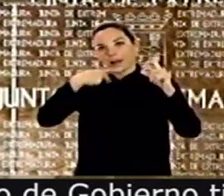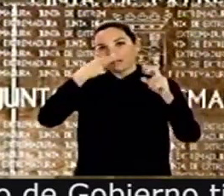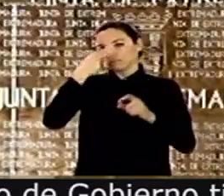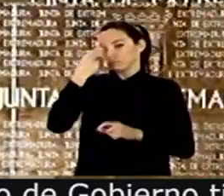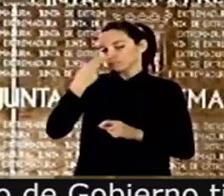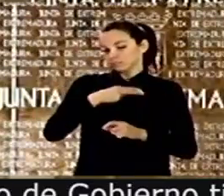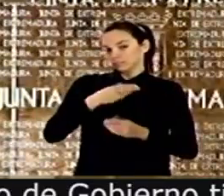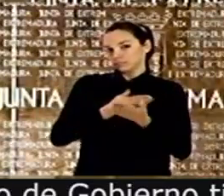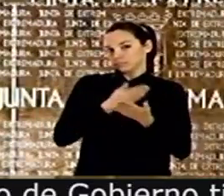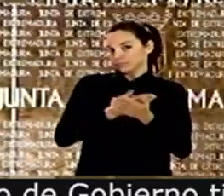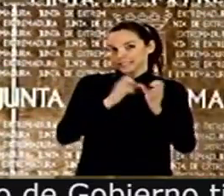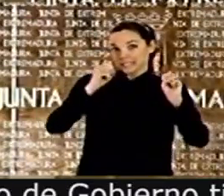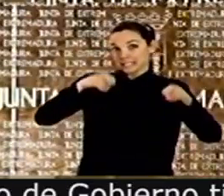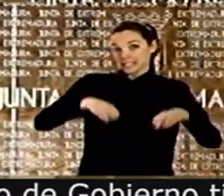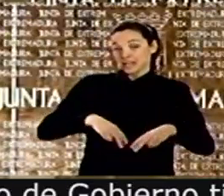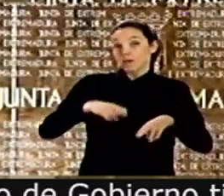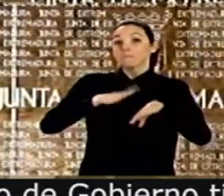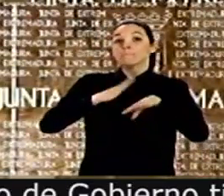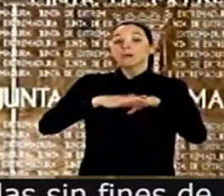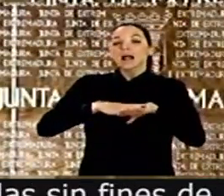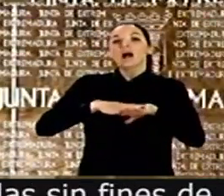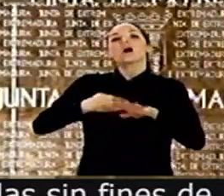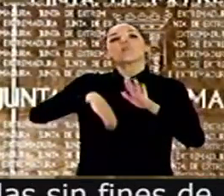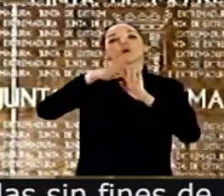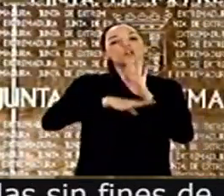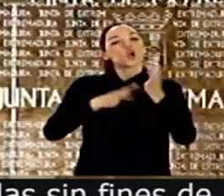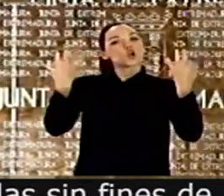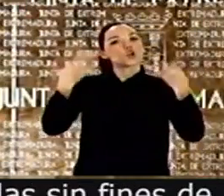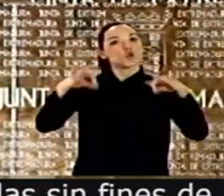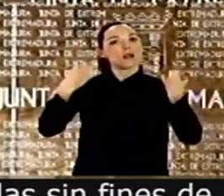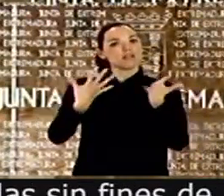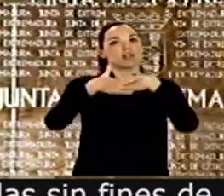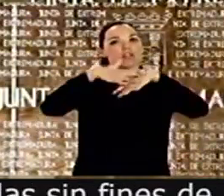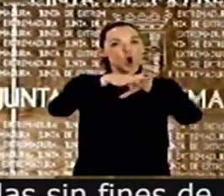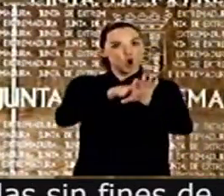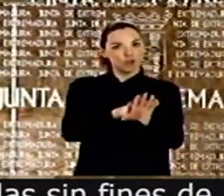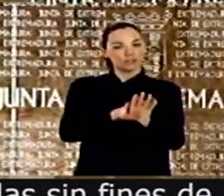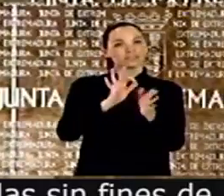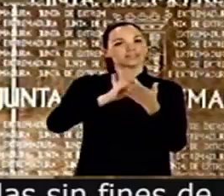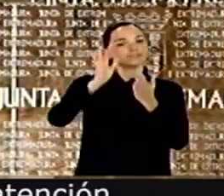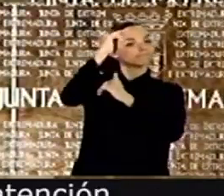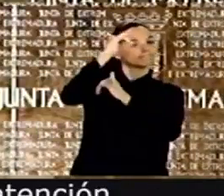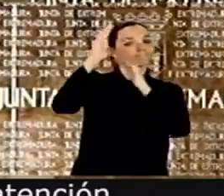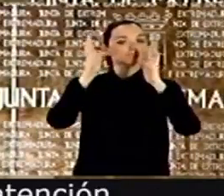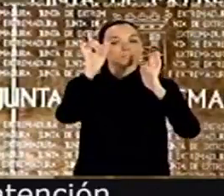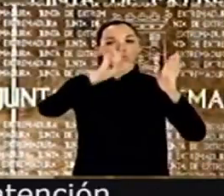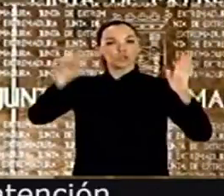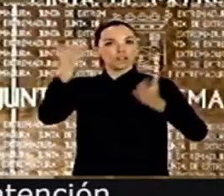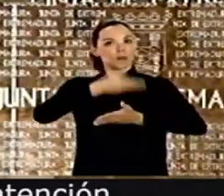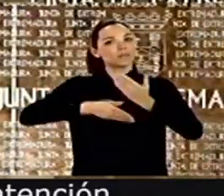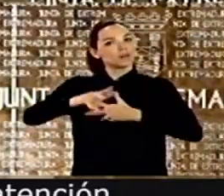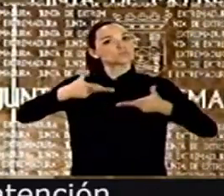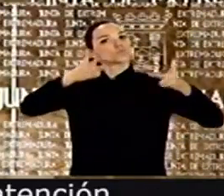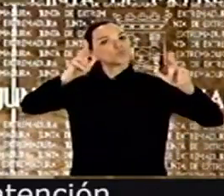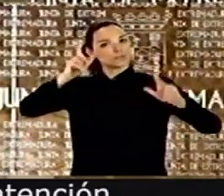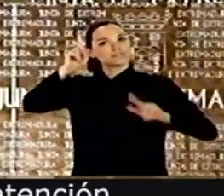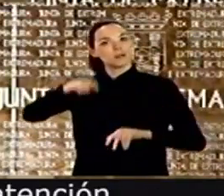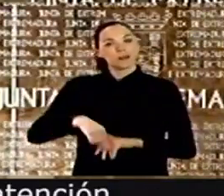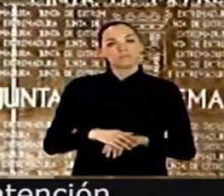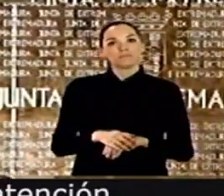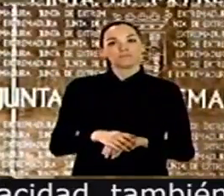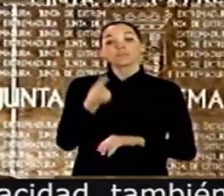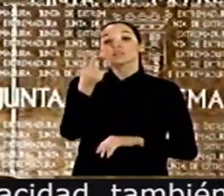llamamos de normalización en esa atención especializada que se les da a las personas con discapacidad, también para el año 19, por